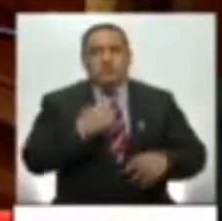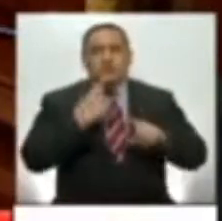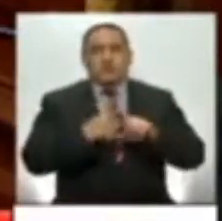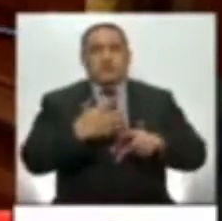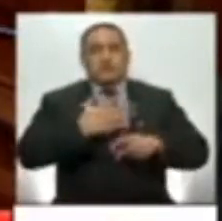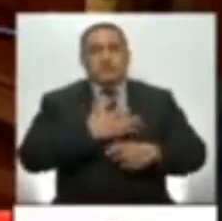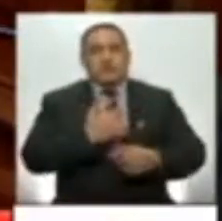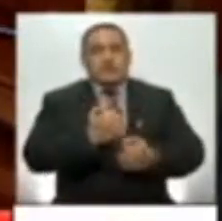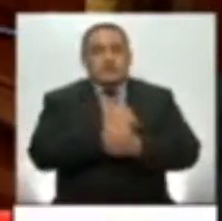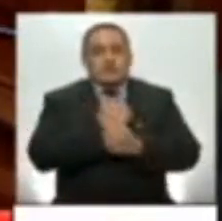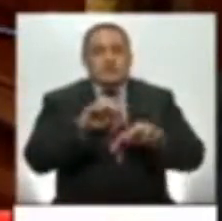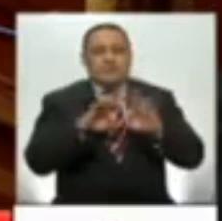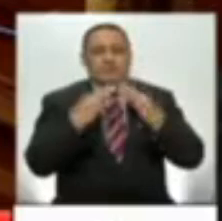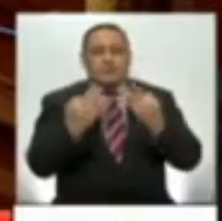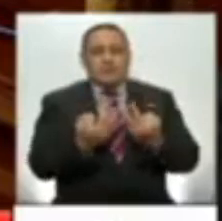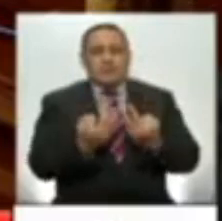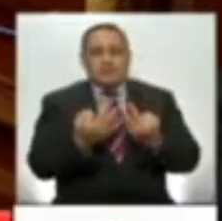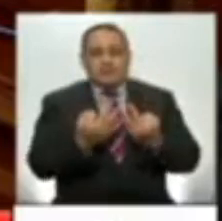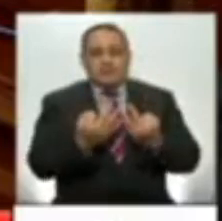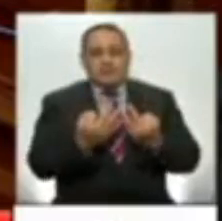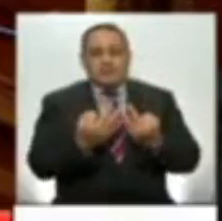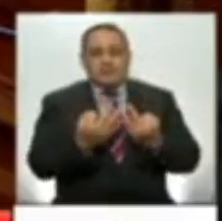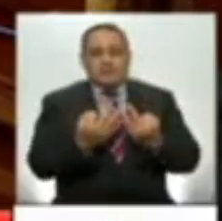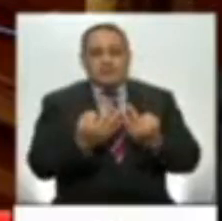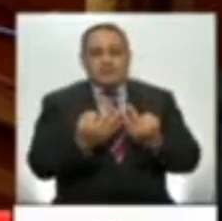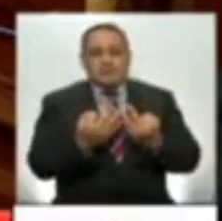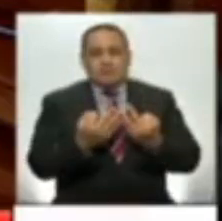mi amada familia